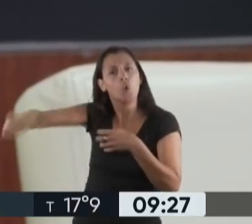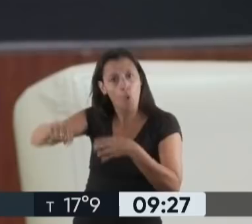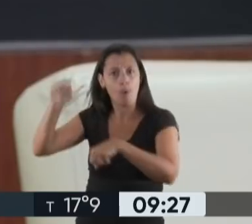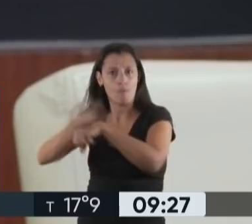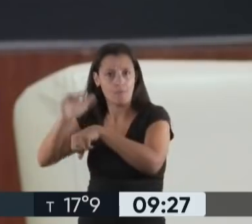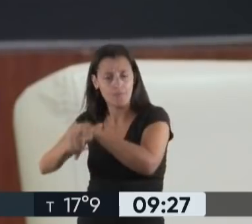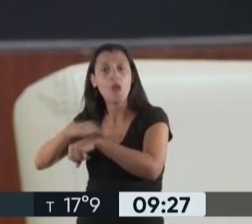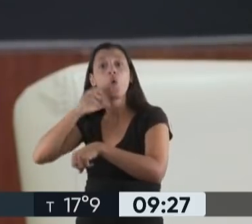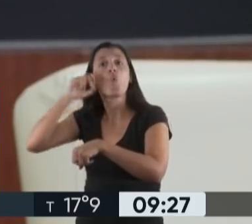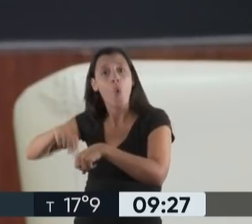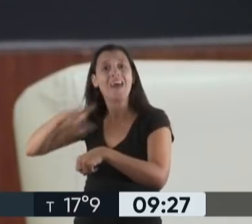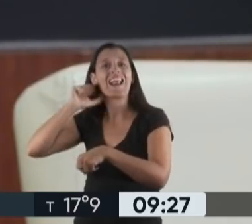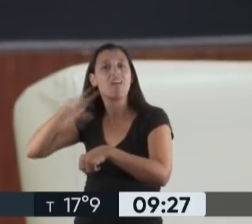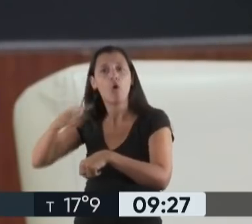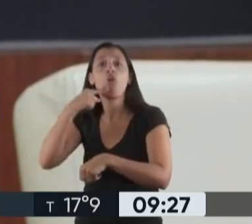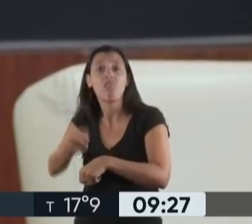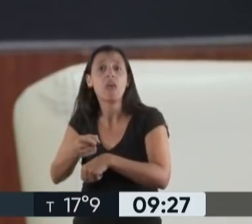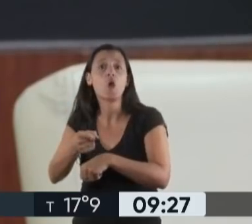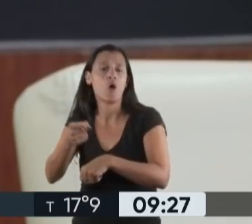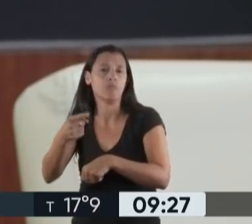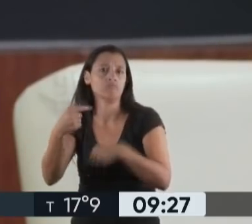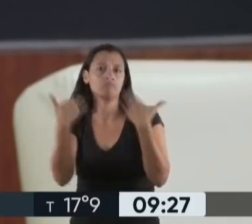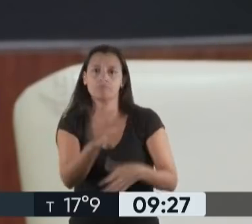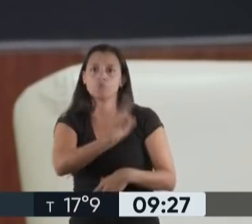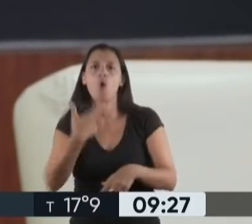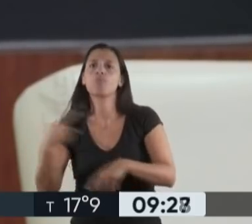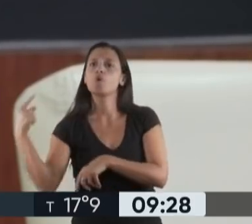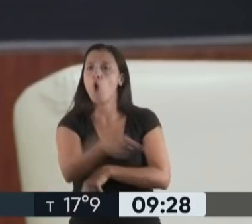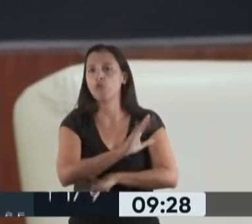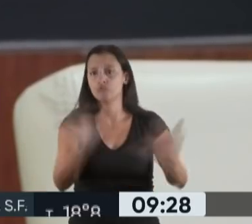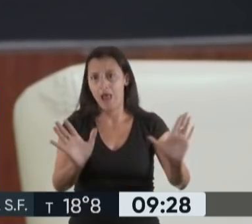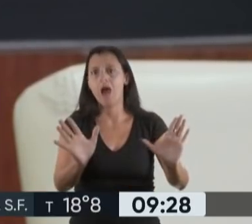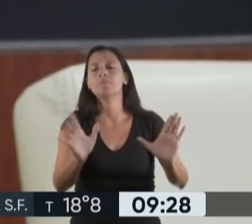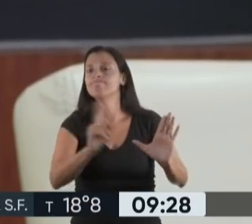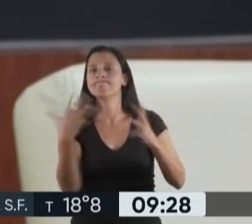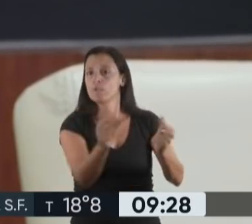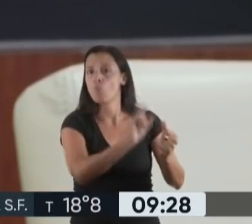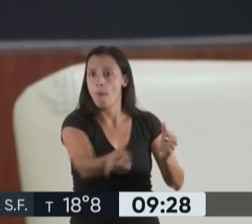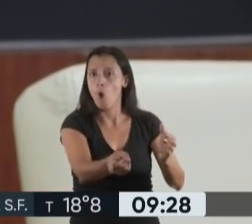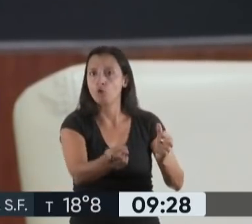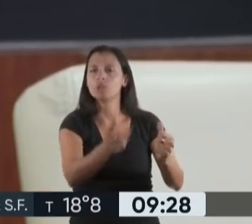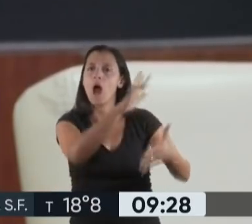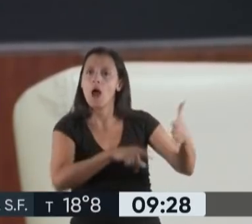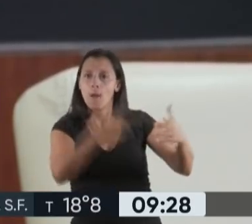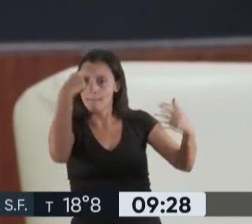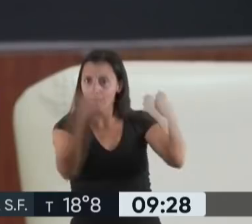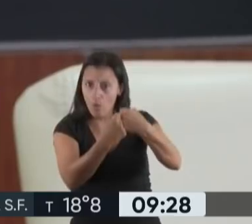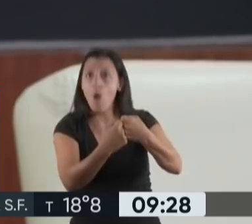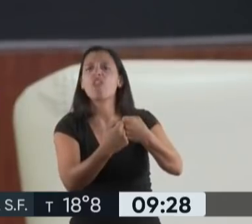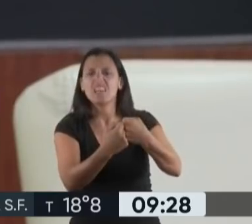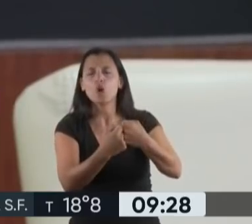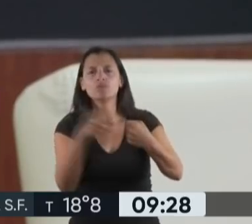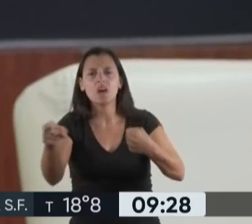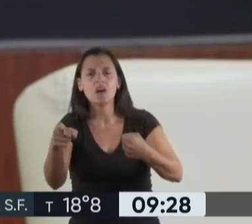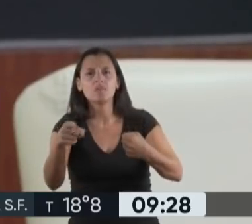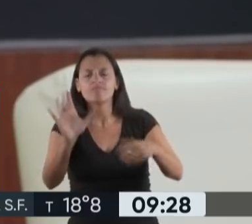con Juan Grabois anticipó que va a votar en contra, en realidad que no lo va a acompañar al proyecto. Están las dudas si van a abstenerse o a votar en